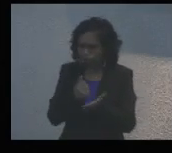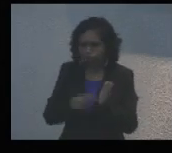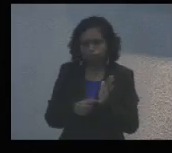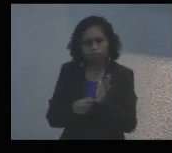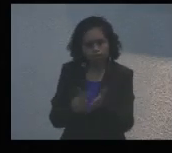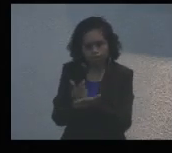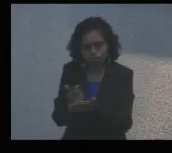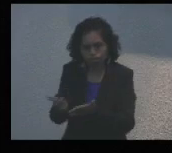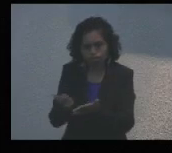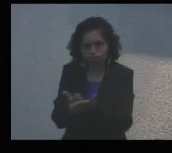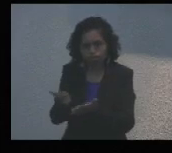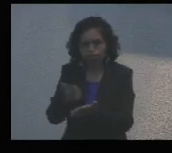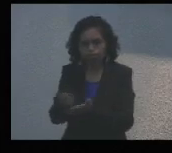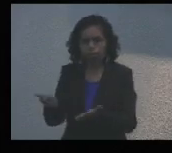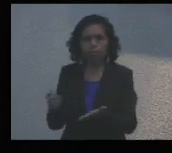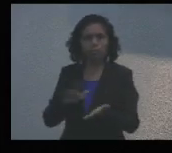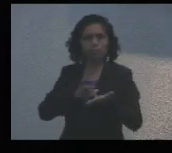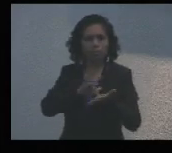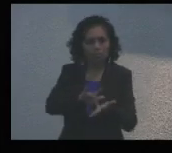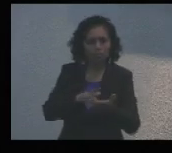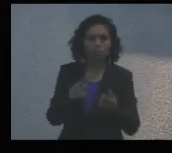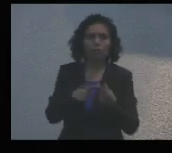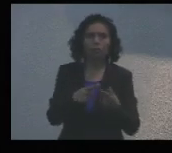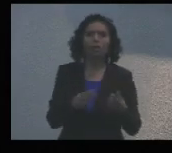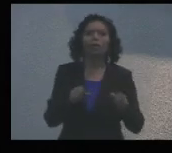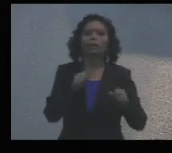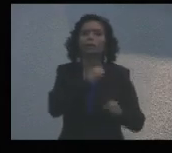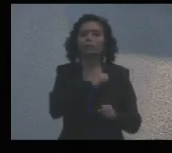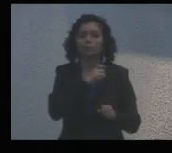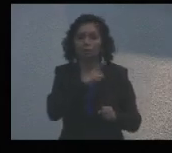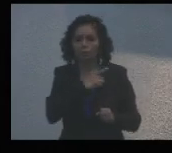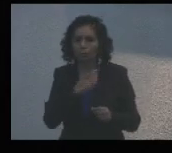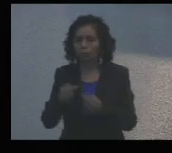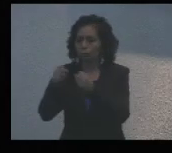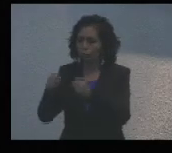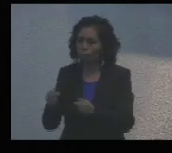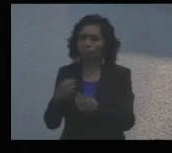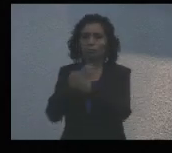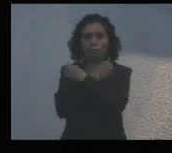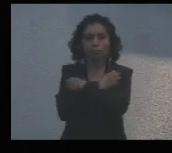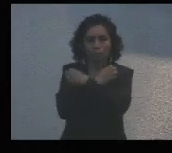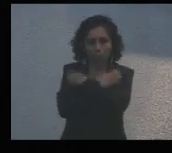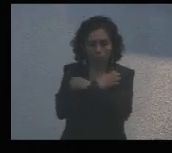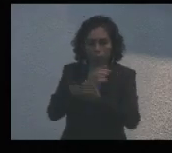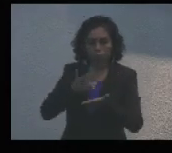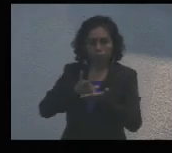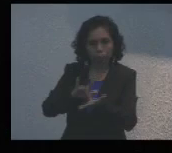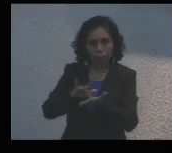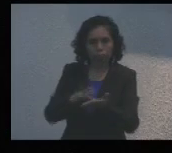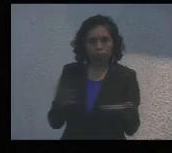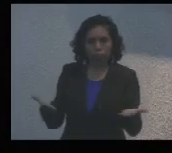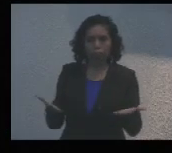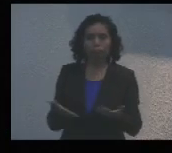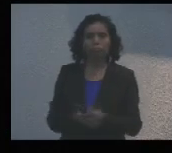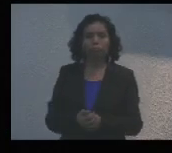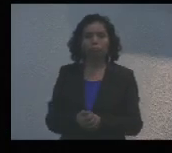seguridad ciudadana, en materia de salud, en materia de educación y en materia de seguridad